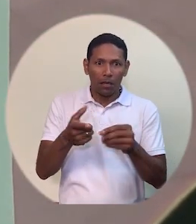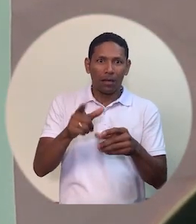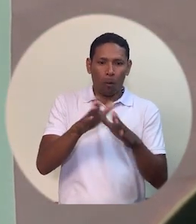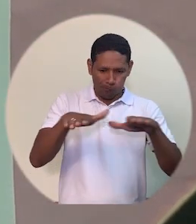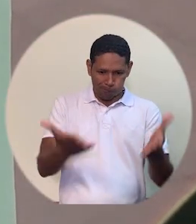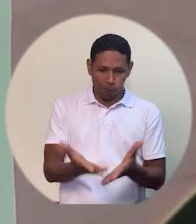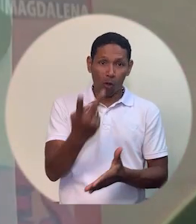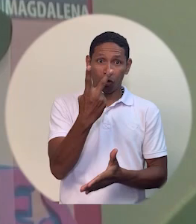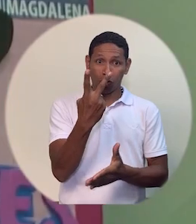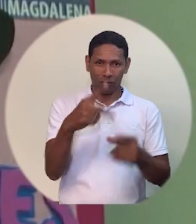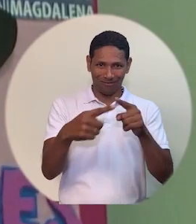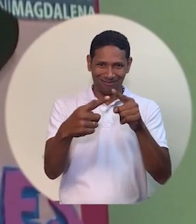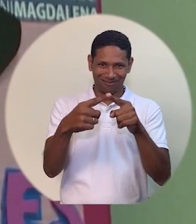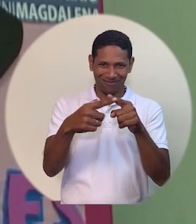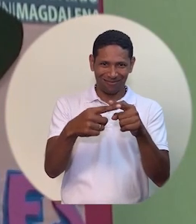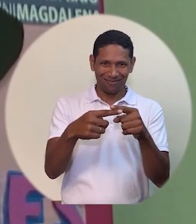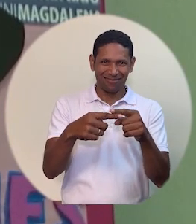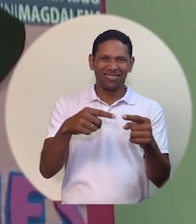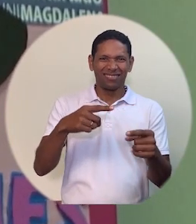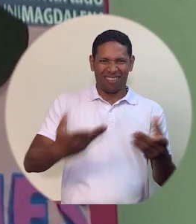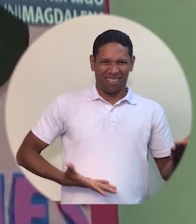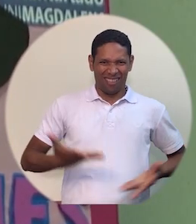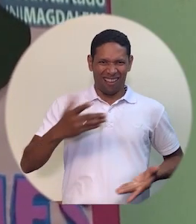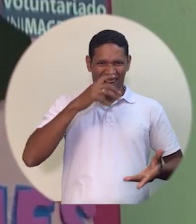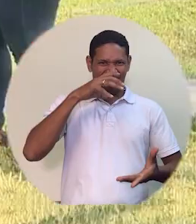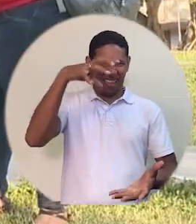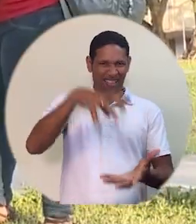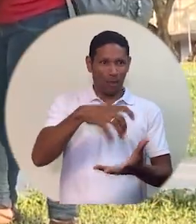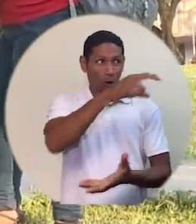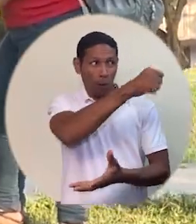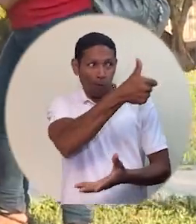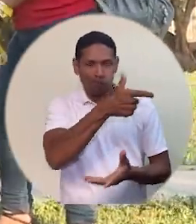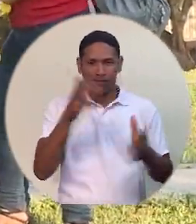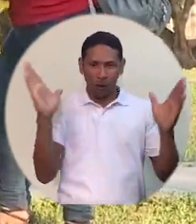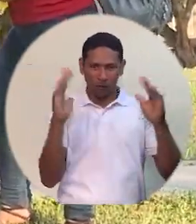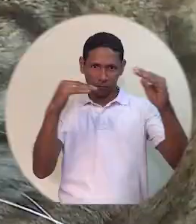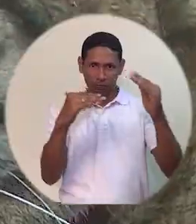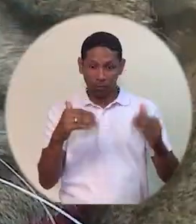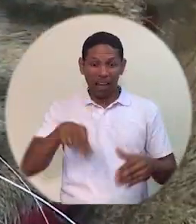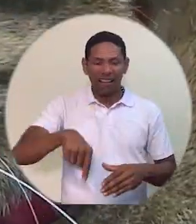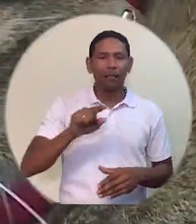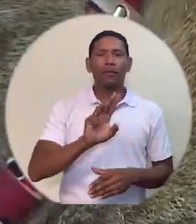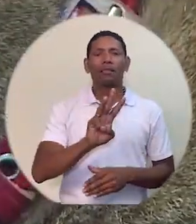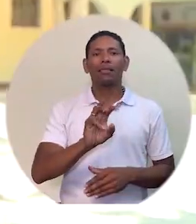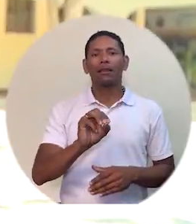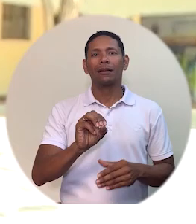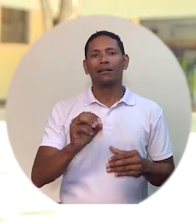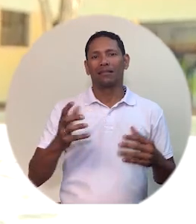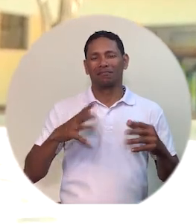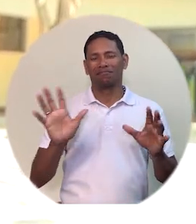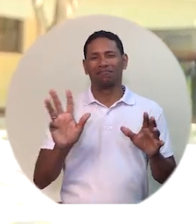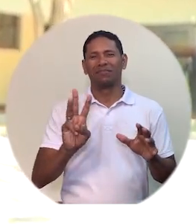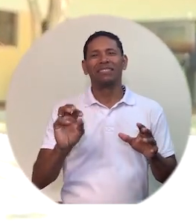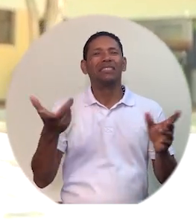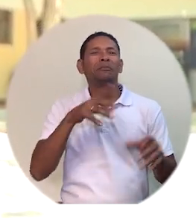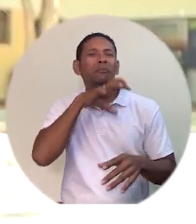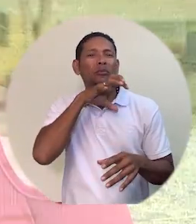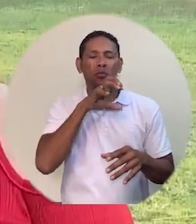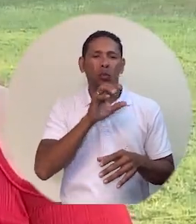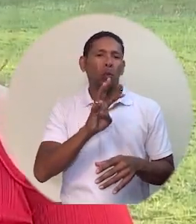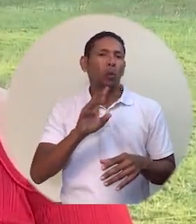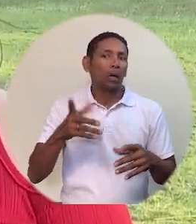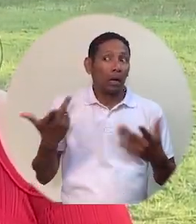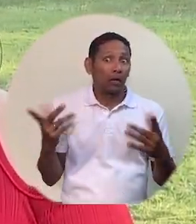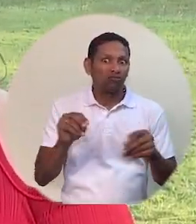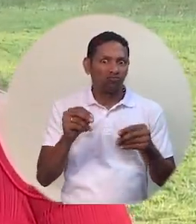tenemos dos alcancías, una en cafetería grande y la otra en la pequeña. Actualmente tenemos 30 perros y 4 gatos.